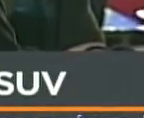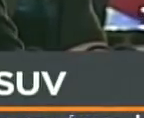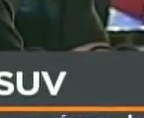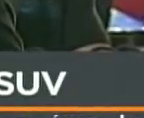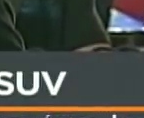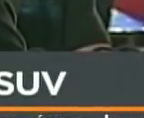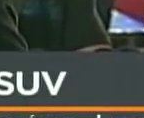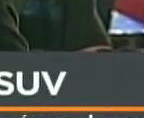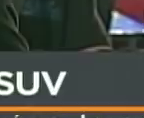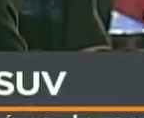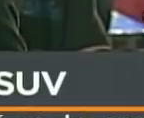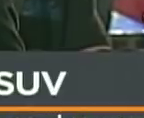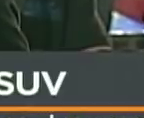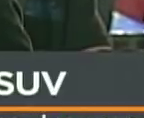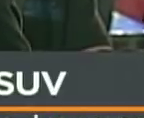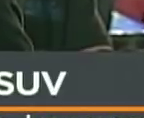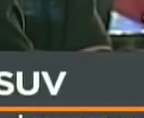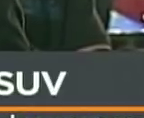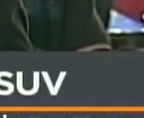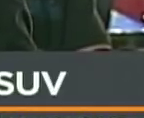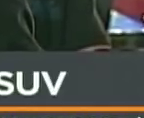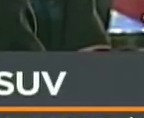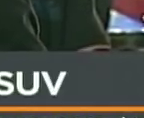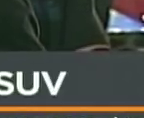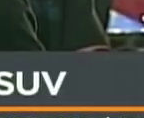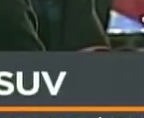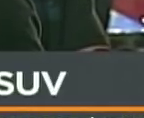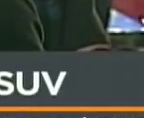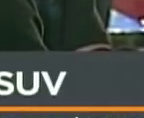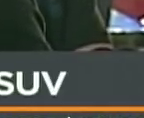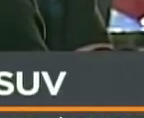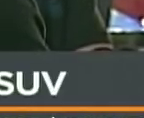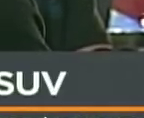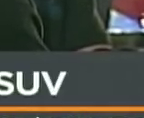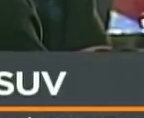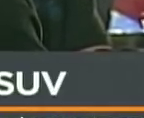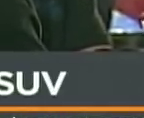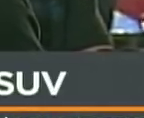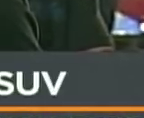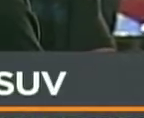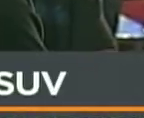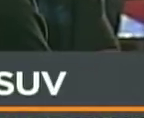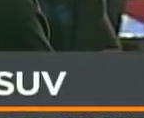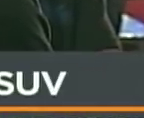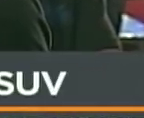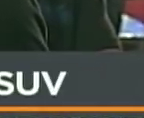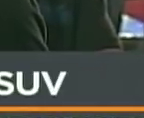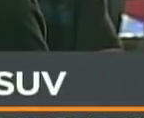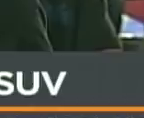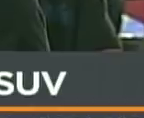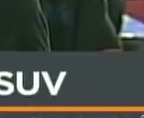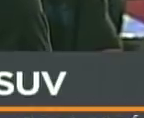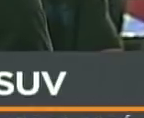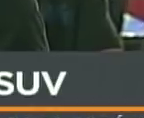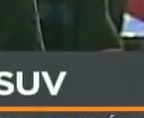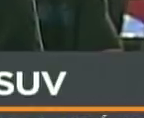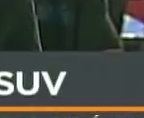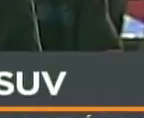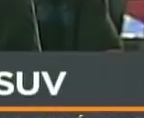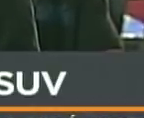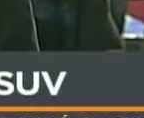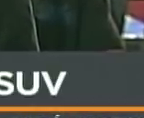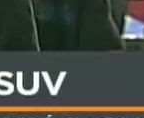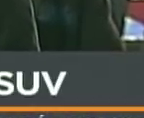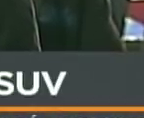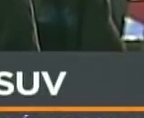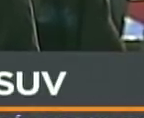el mecanismo financiero como lo es la criptomoneda del Petro. ¿Cuál es su opinión acerca, su consideración acerca de la inclusión de